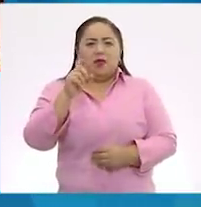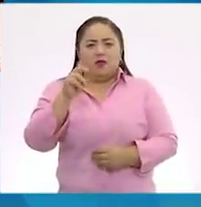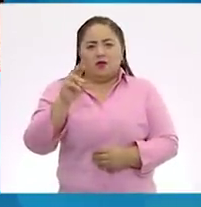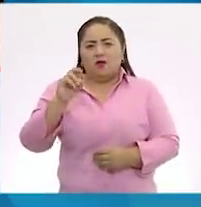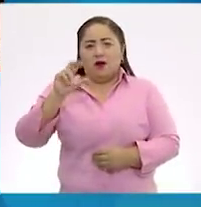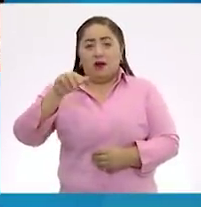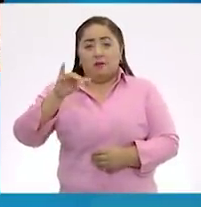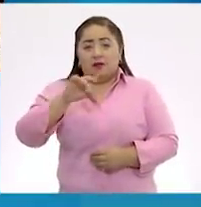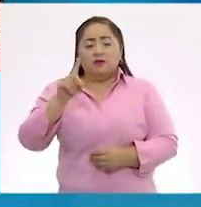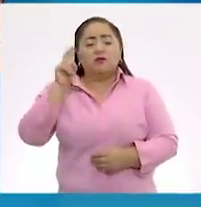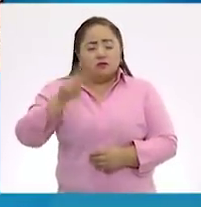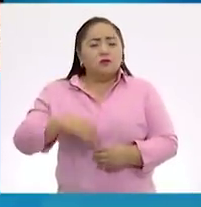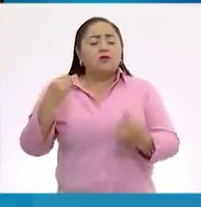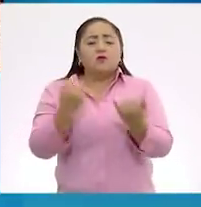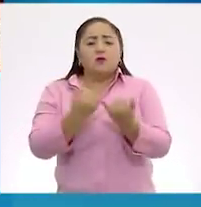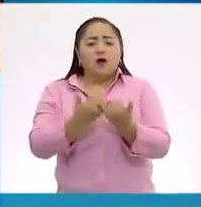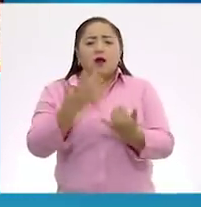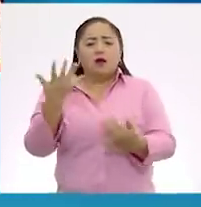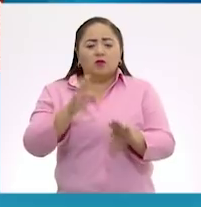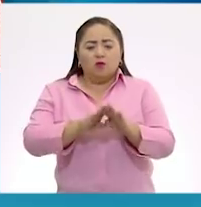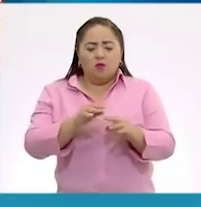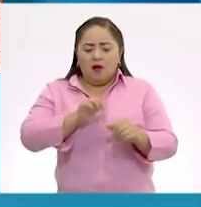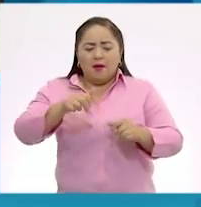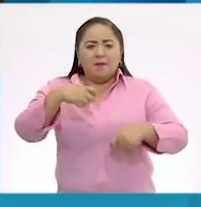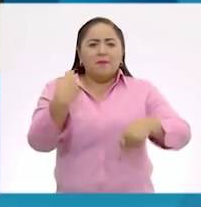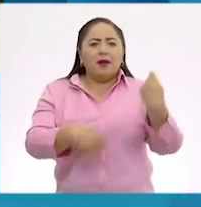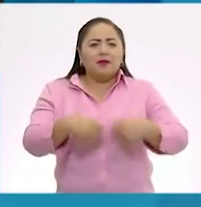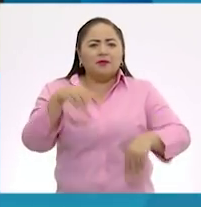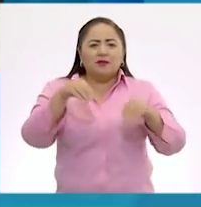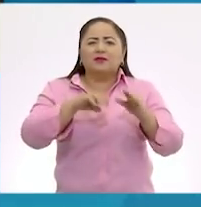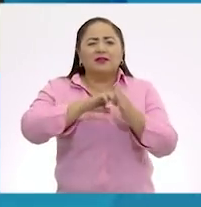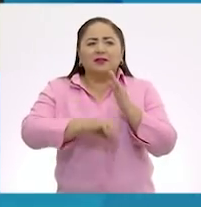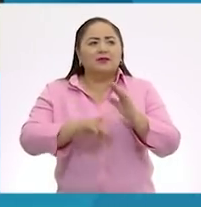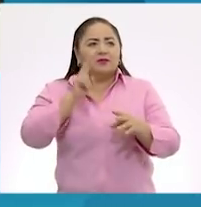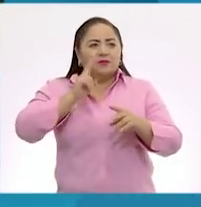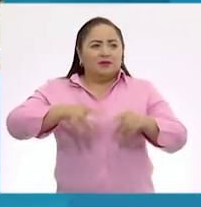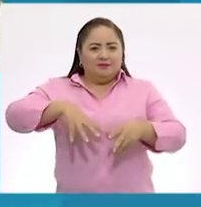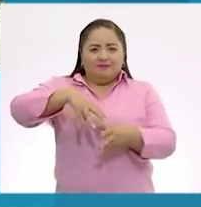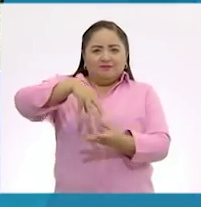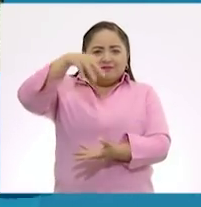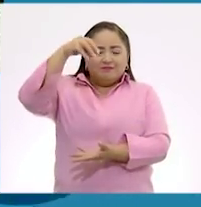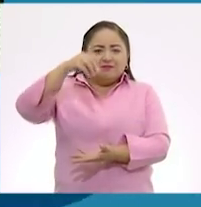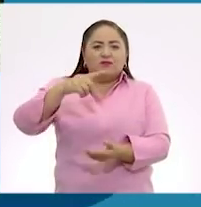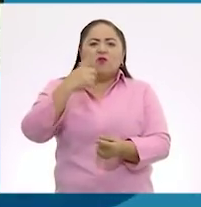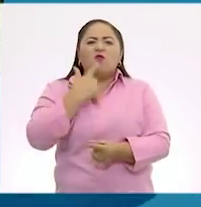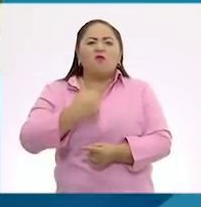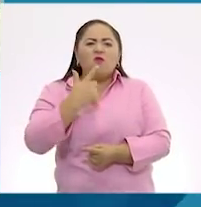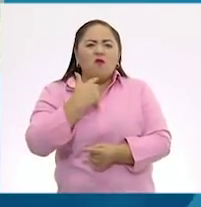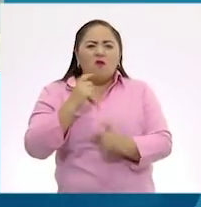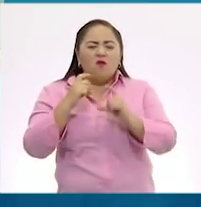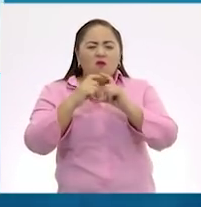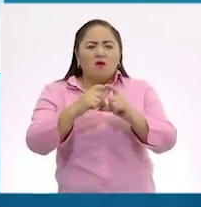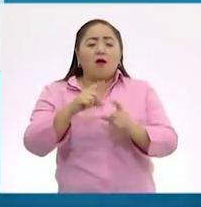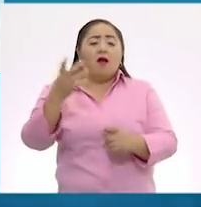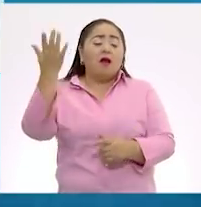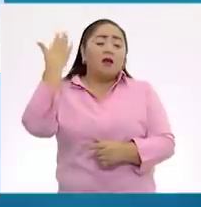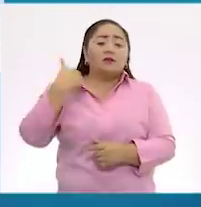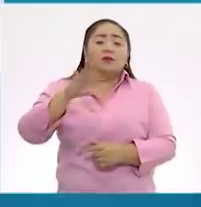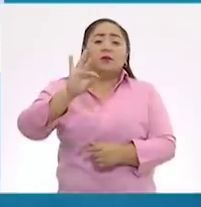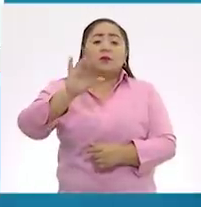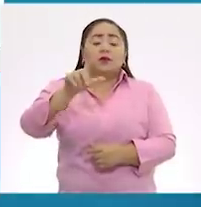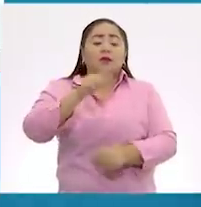Vázquez también poseía elementos de integración plástica, como la colosal escultura Sol Rojo, que llegó hace